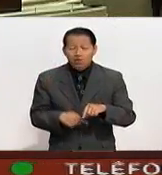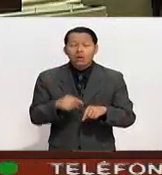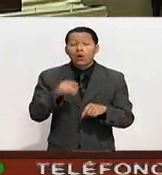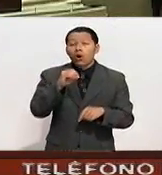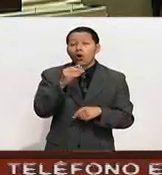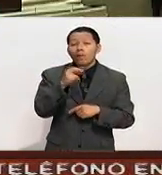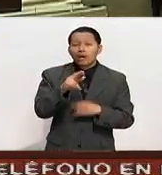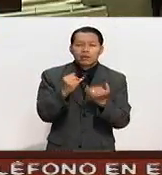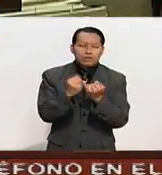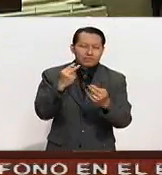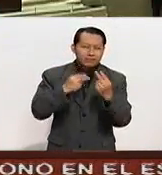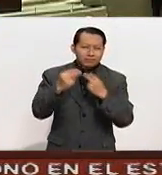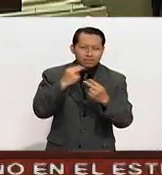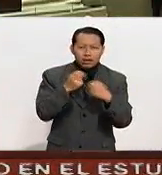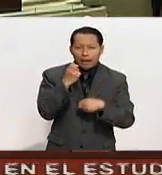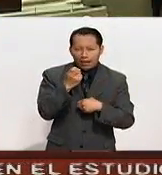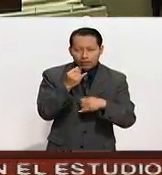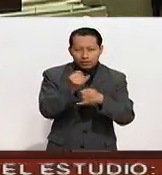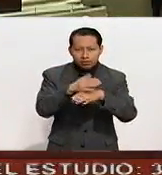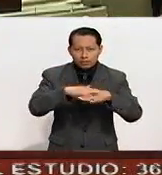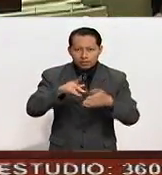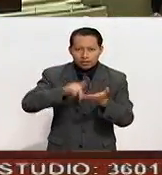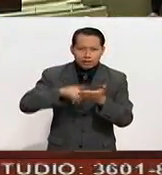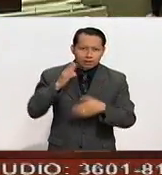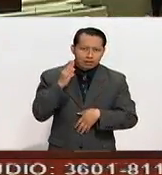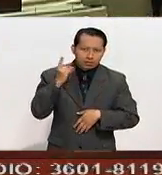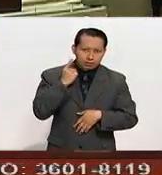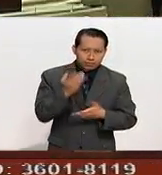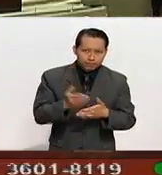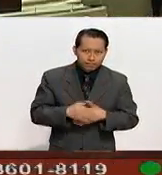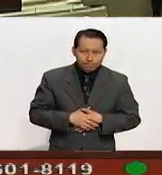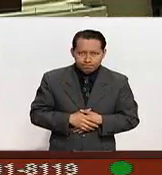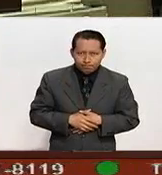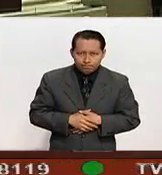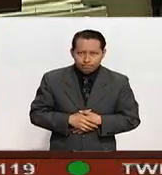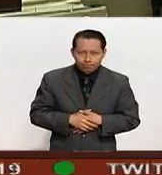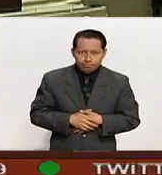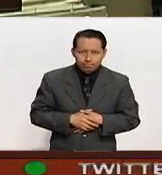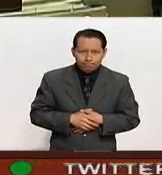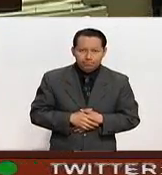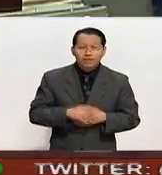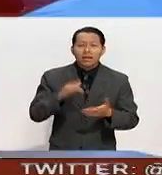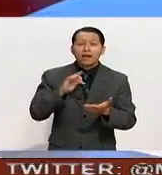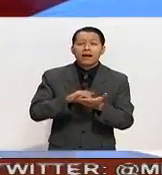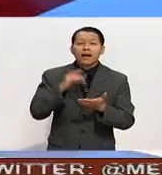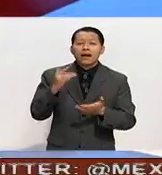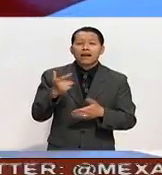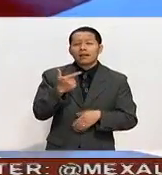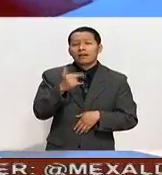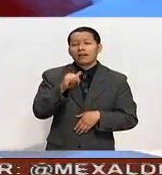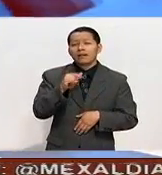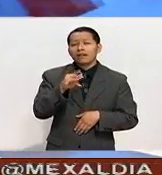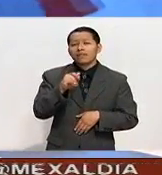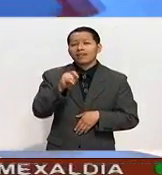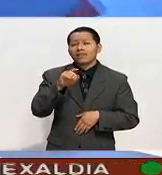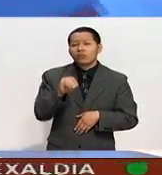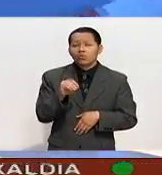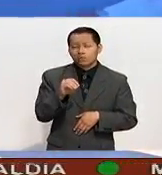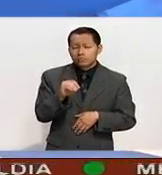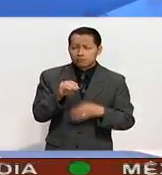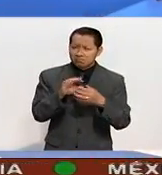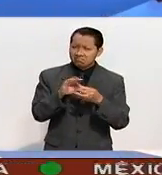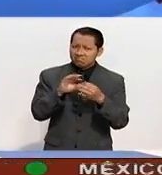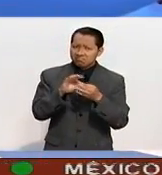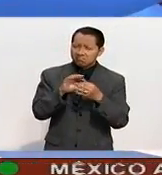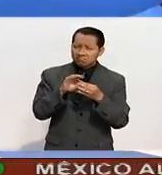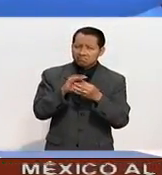México al día, lo que tengo yo que informarles desde la Cámara de Diputados. Muchas gracias, Gilberto. Un informe muy detallado,